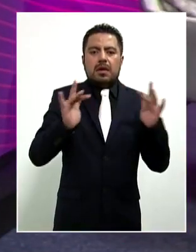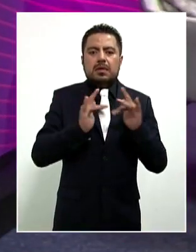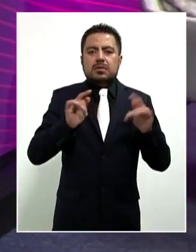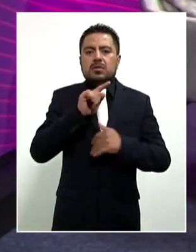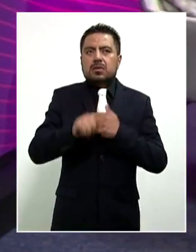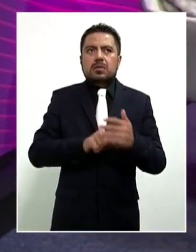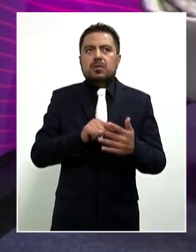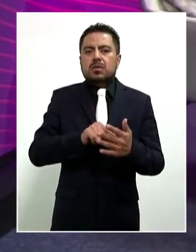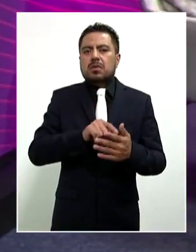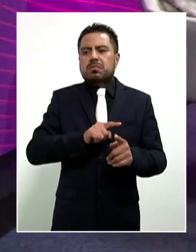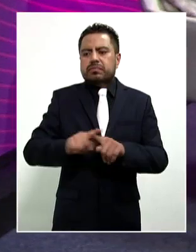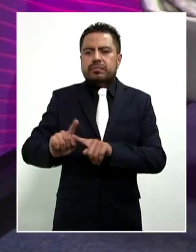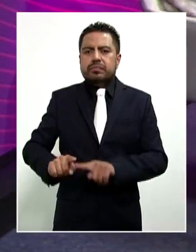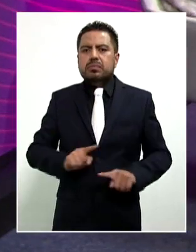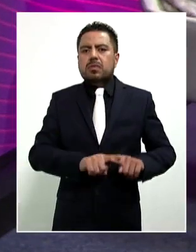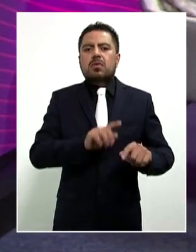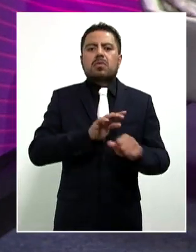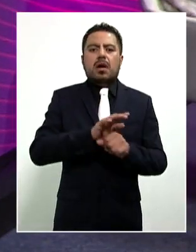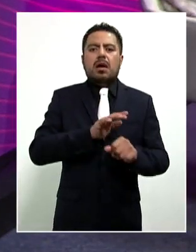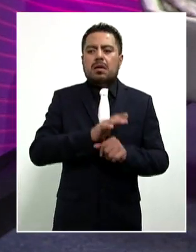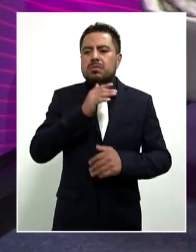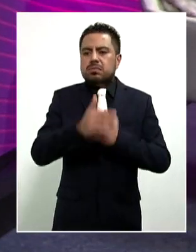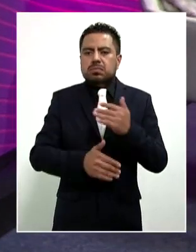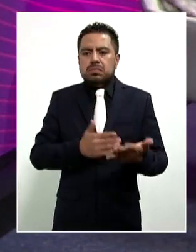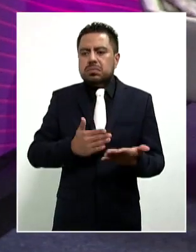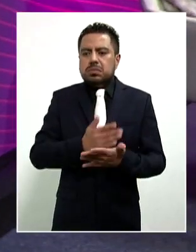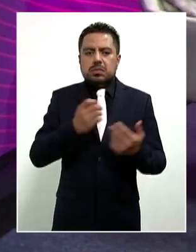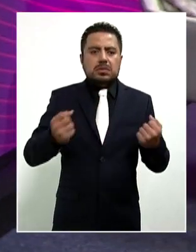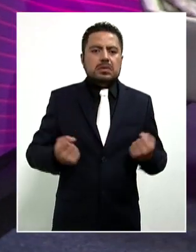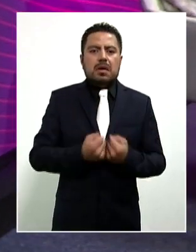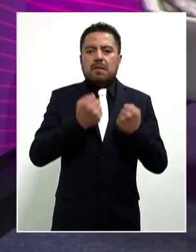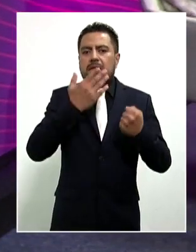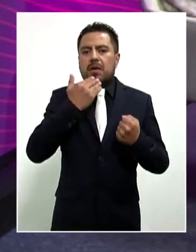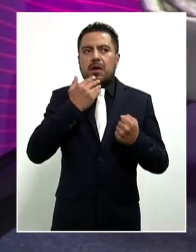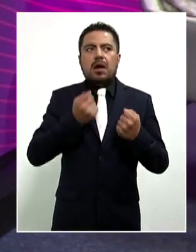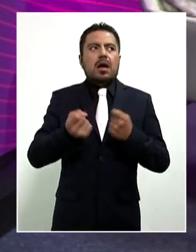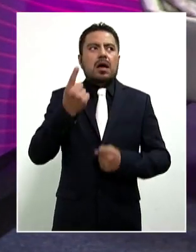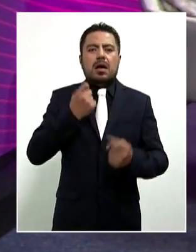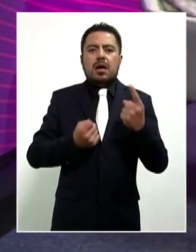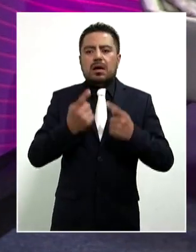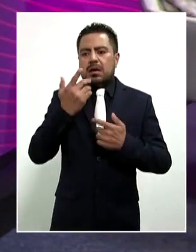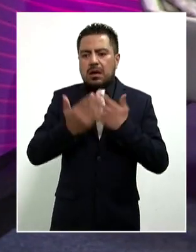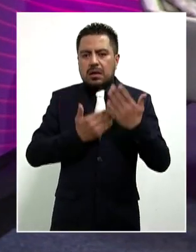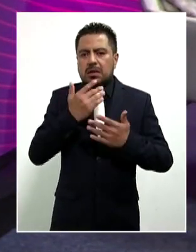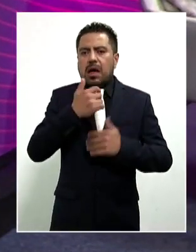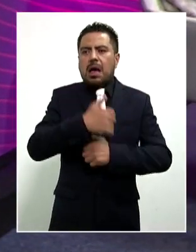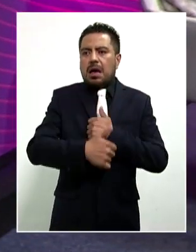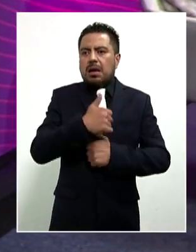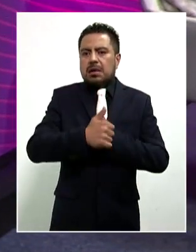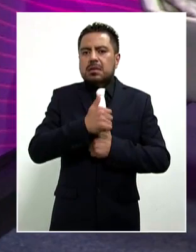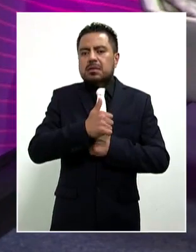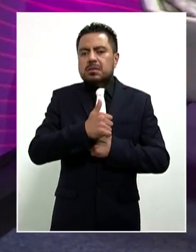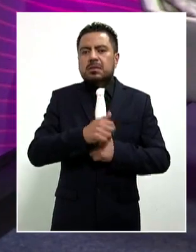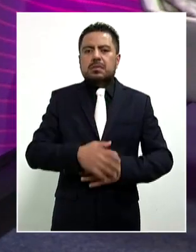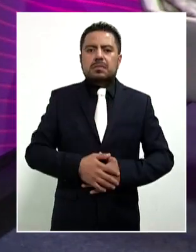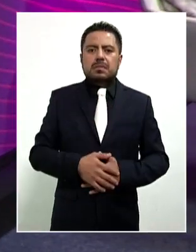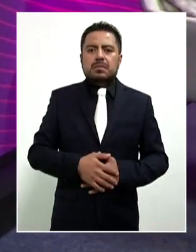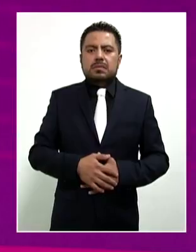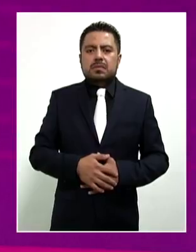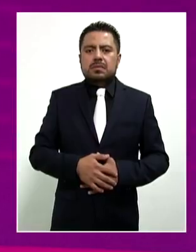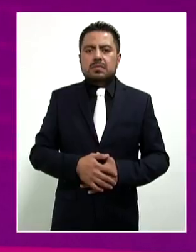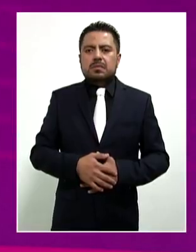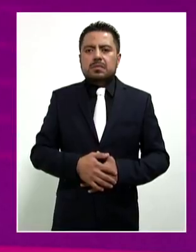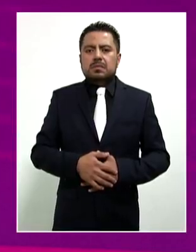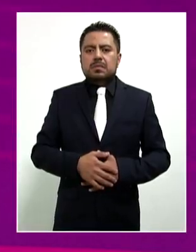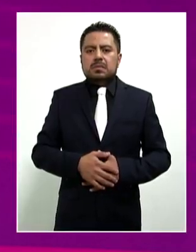varios lugares, ¿no? Que han pasado por Sin Fronteras, que algunos incluso están estudiando alguna carrera,